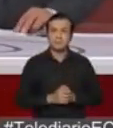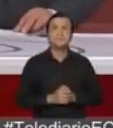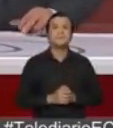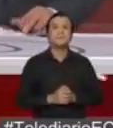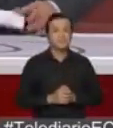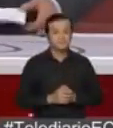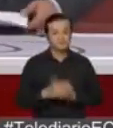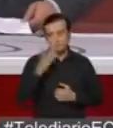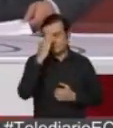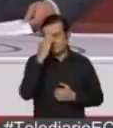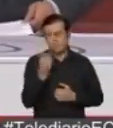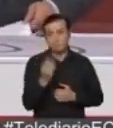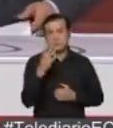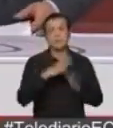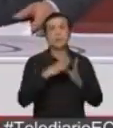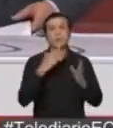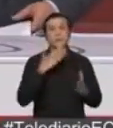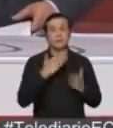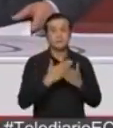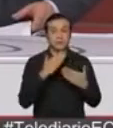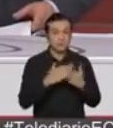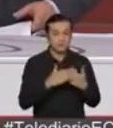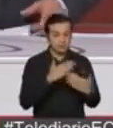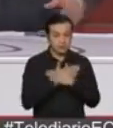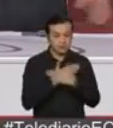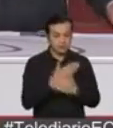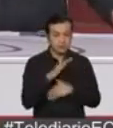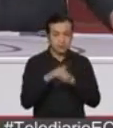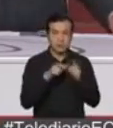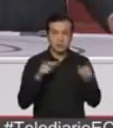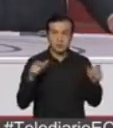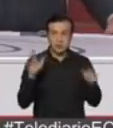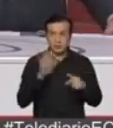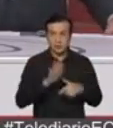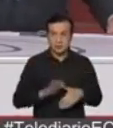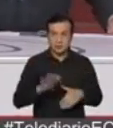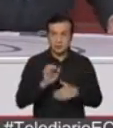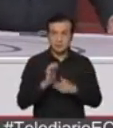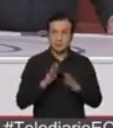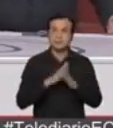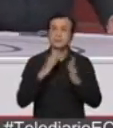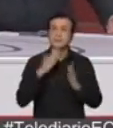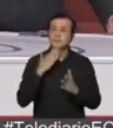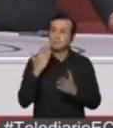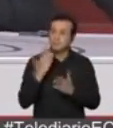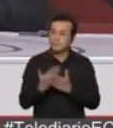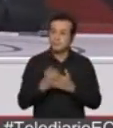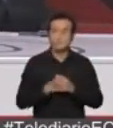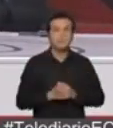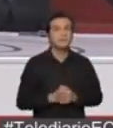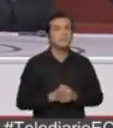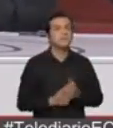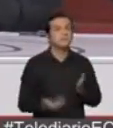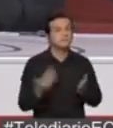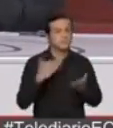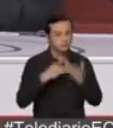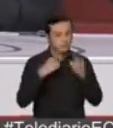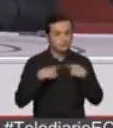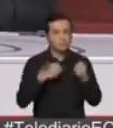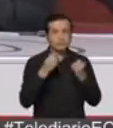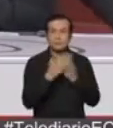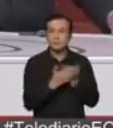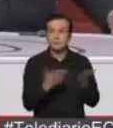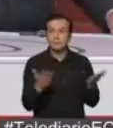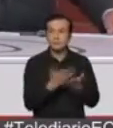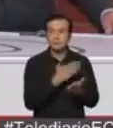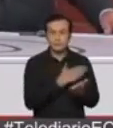Fabricio, un buen día, muchas gracias por esta invitación, un cordial saludo a toda la audiencia a nivel nacional. Muchas gracias, viceministro. Bueno, retomamos el tema que estábamos